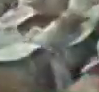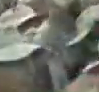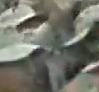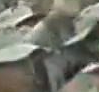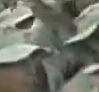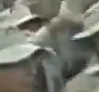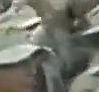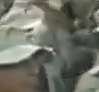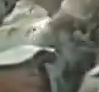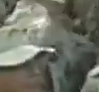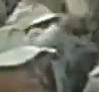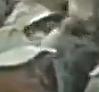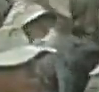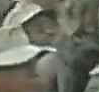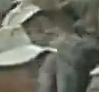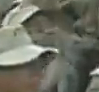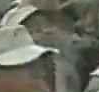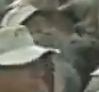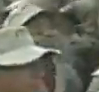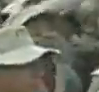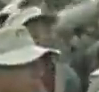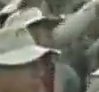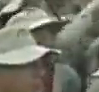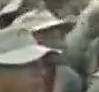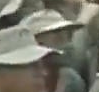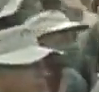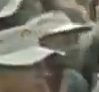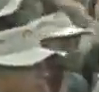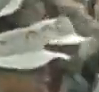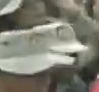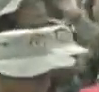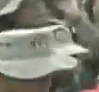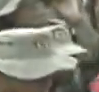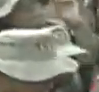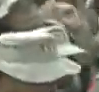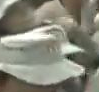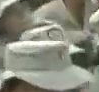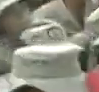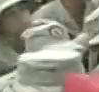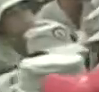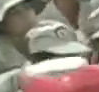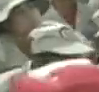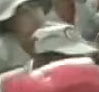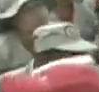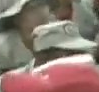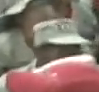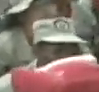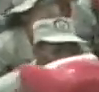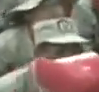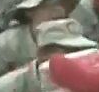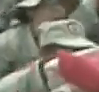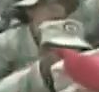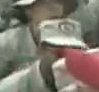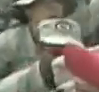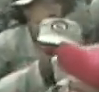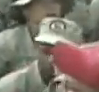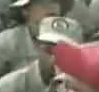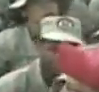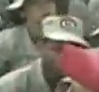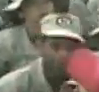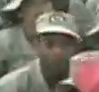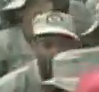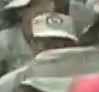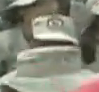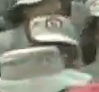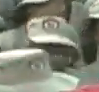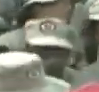conmemora esos 28 años del 4 de febrero de 1992 y decía que esta fecha histórica marcó 2 siglos